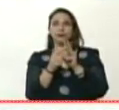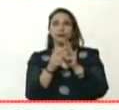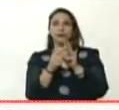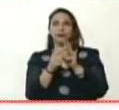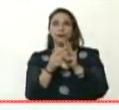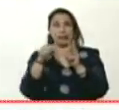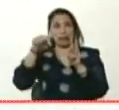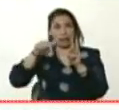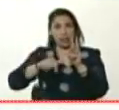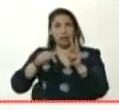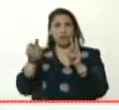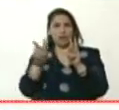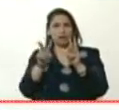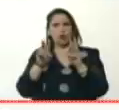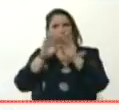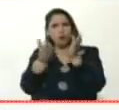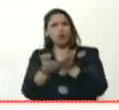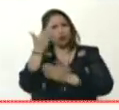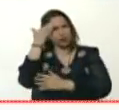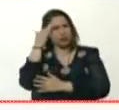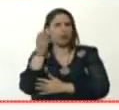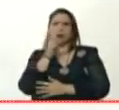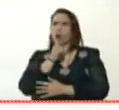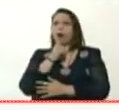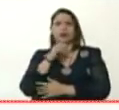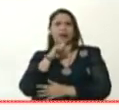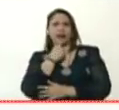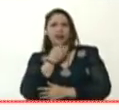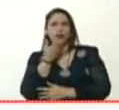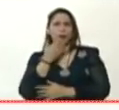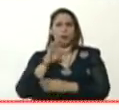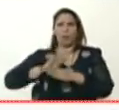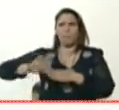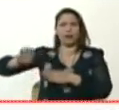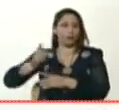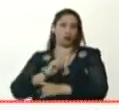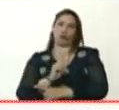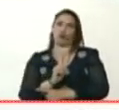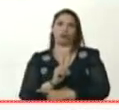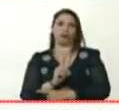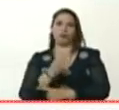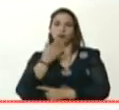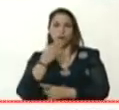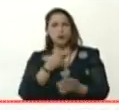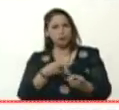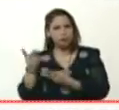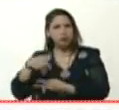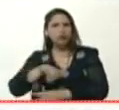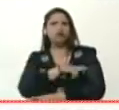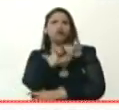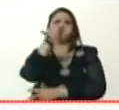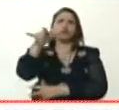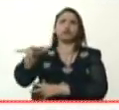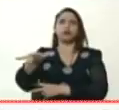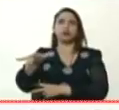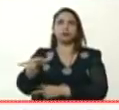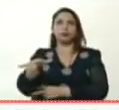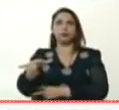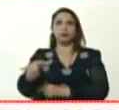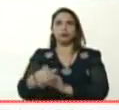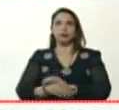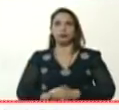Aquí en Venezuela, que el mundo lo sepa, no tiene por qué ser secreto. Eso es secreto para AP. Lo recibimos en el aeropuerto.